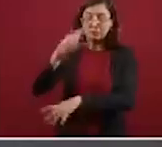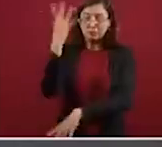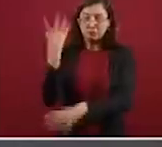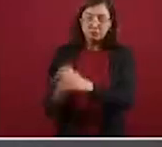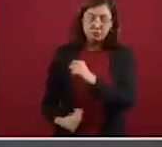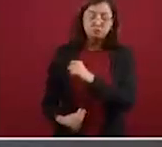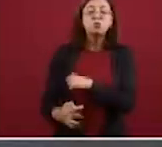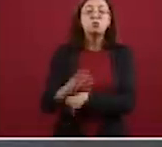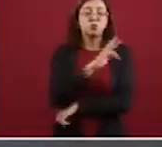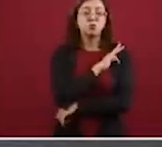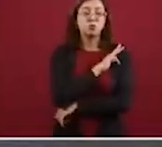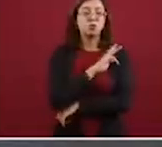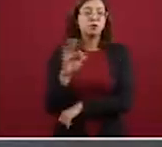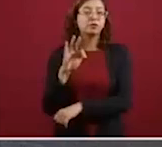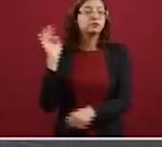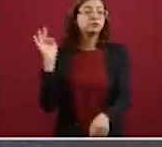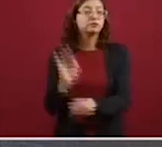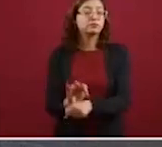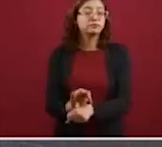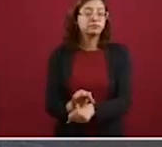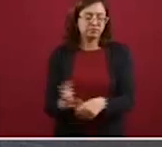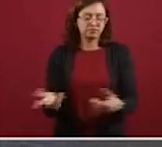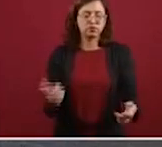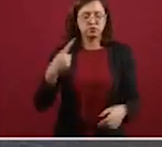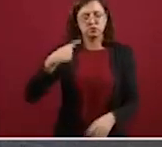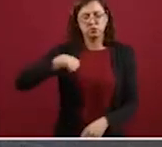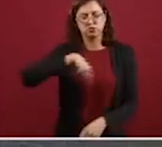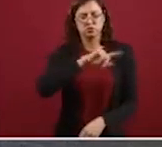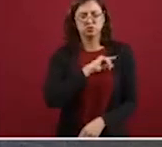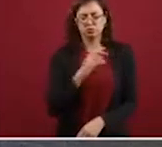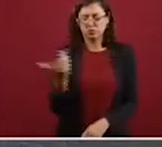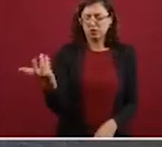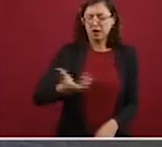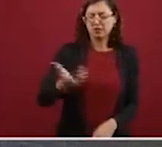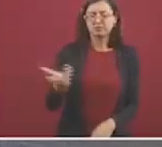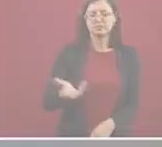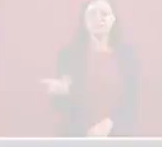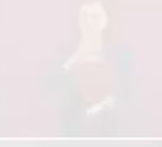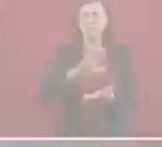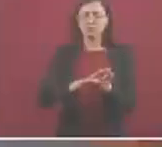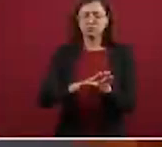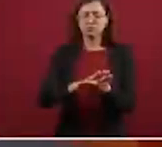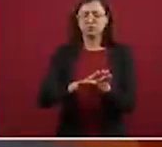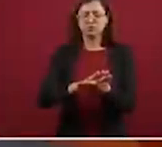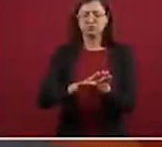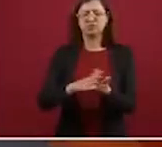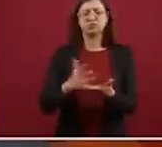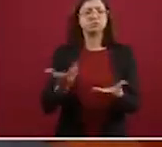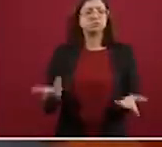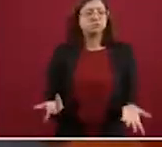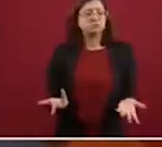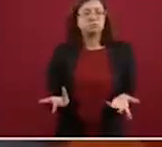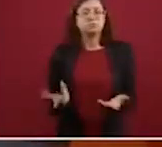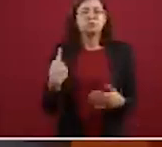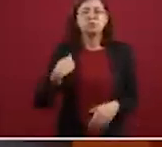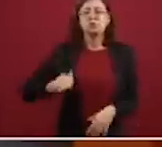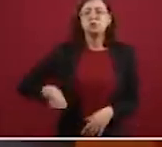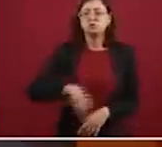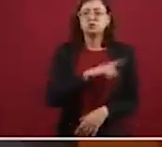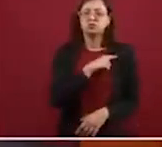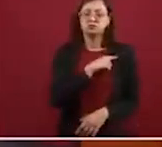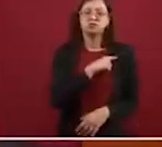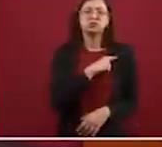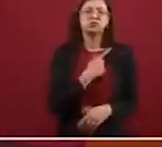por eso actuamos como lo estamos haciendo entonces actuamos de